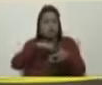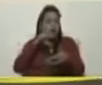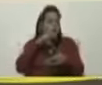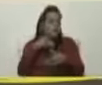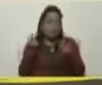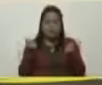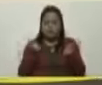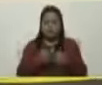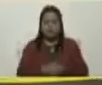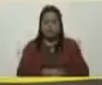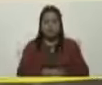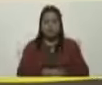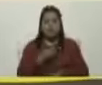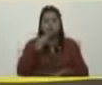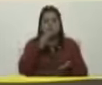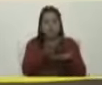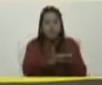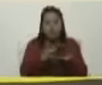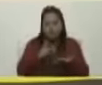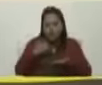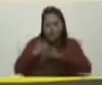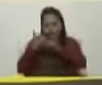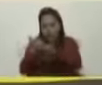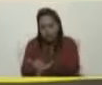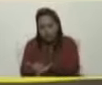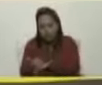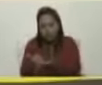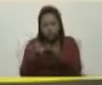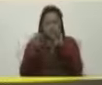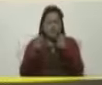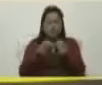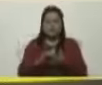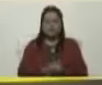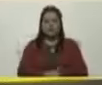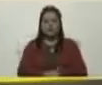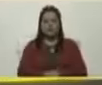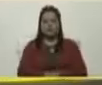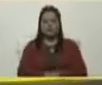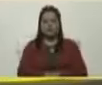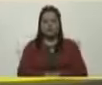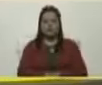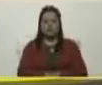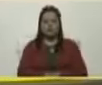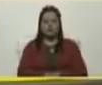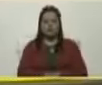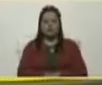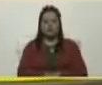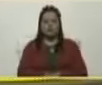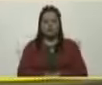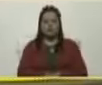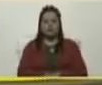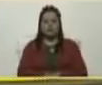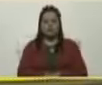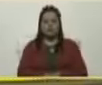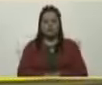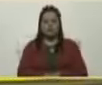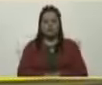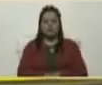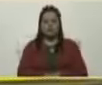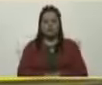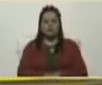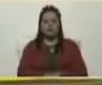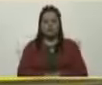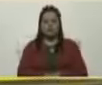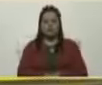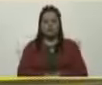recursos, me han pedido, yo he ayudado bastante, muchísimo. Yo creo que mi pueblo